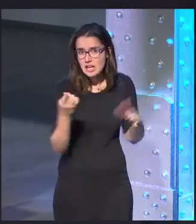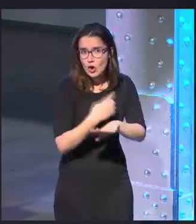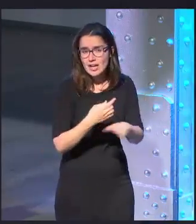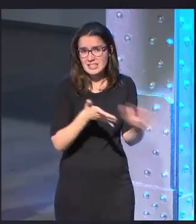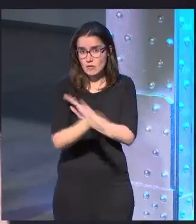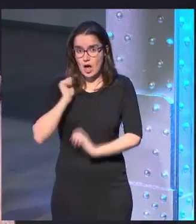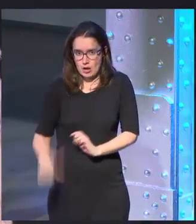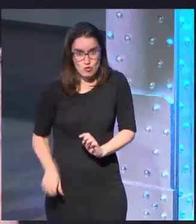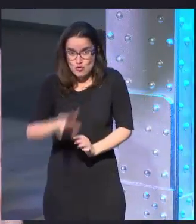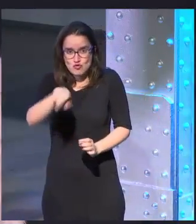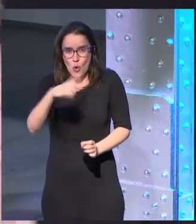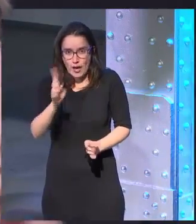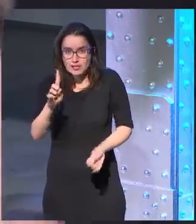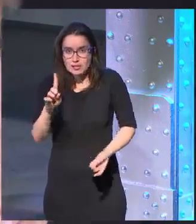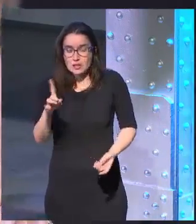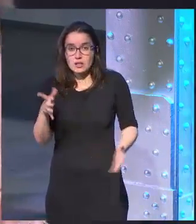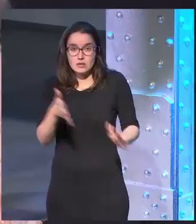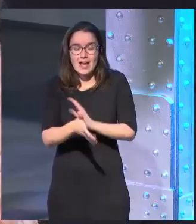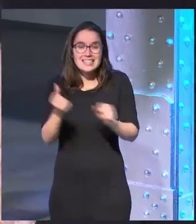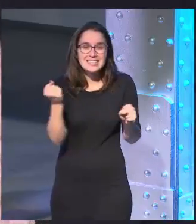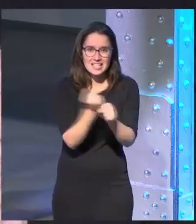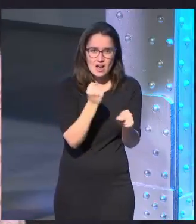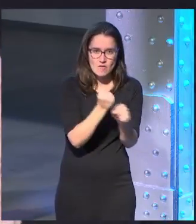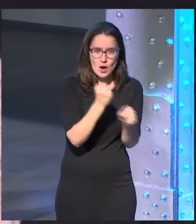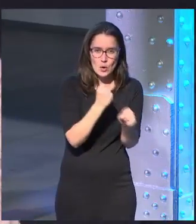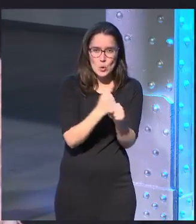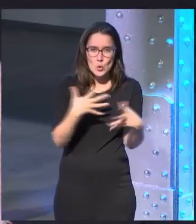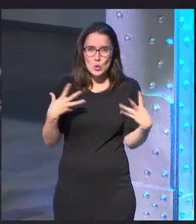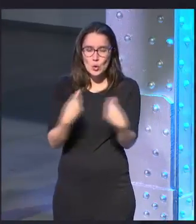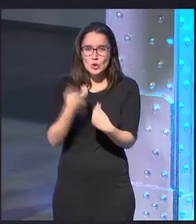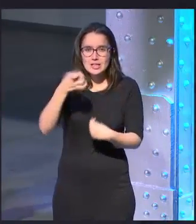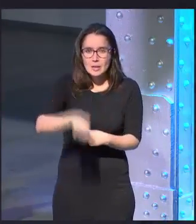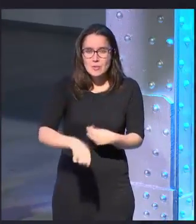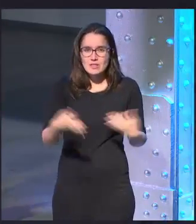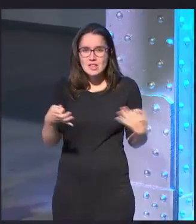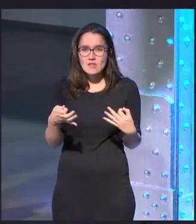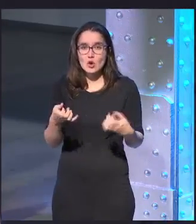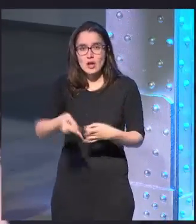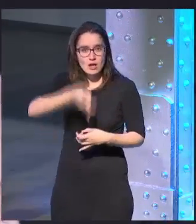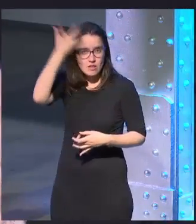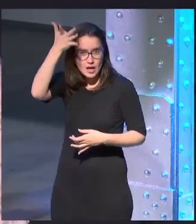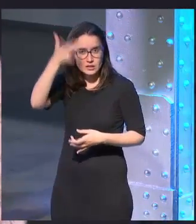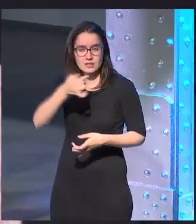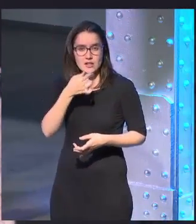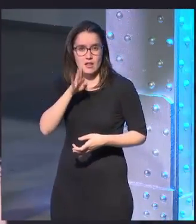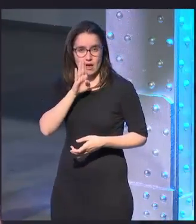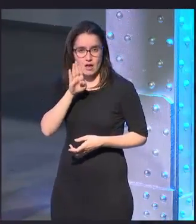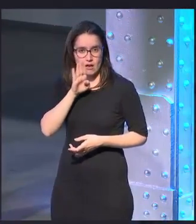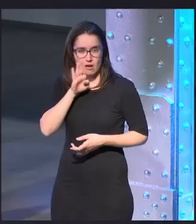son, obviamente, ¿no? Yo creo que hay que acompañar ese trabajo con también esas ideas que se